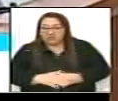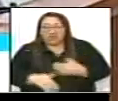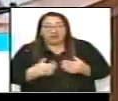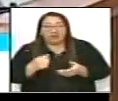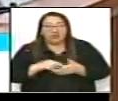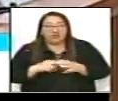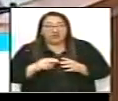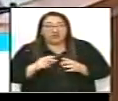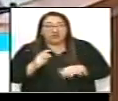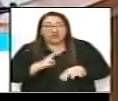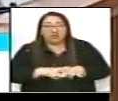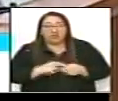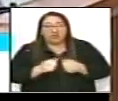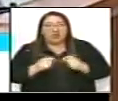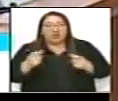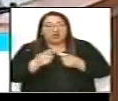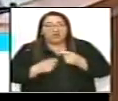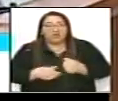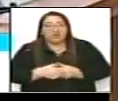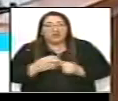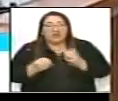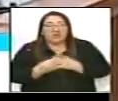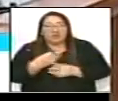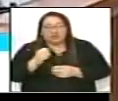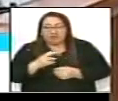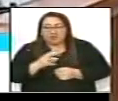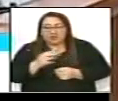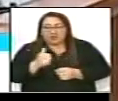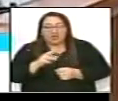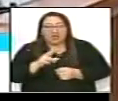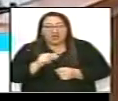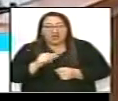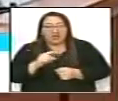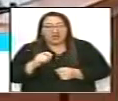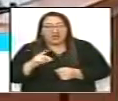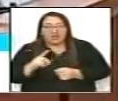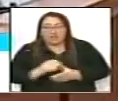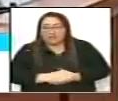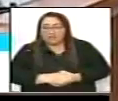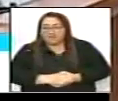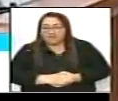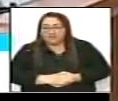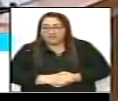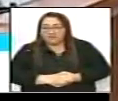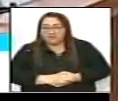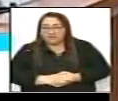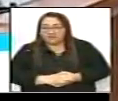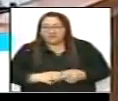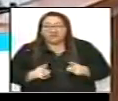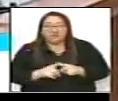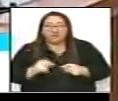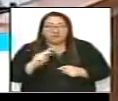obra es el que hace referencia la congresista de Arequipa, Alejandra Aramayo. Asimismo, tenemos